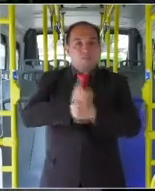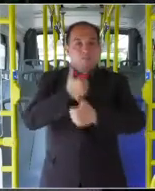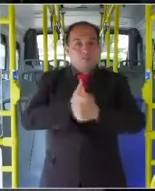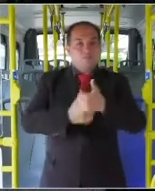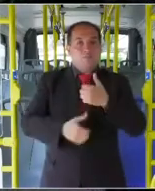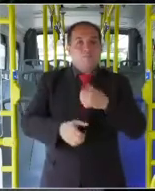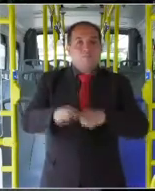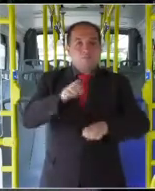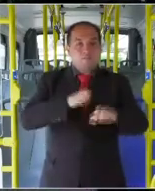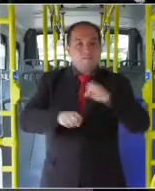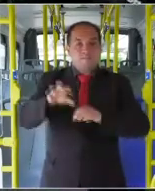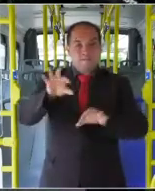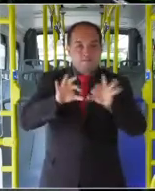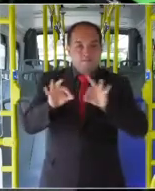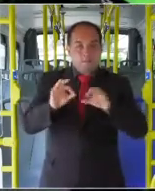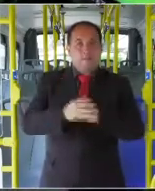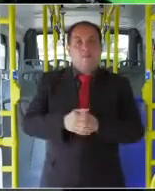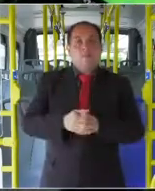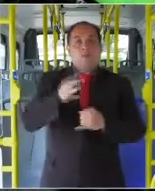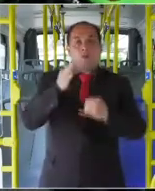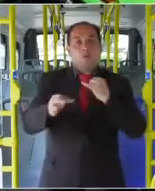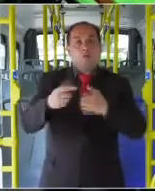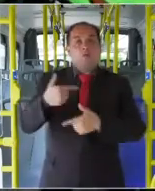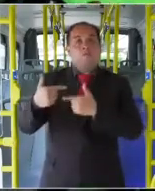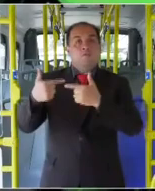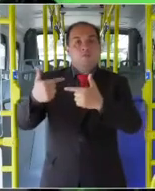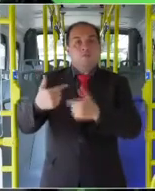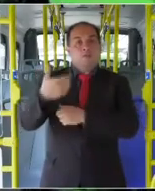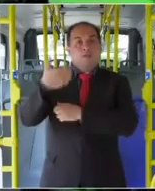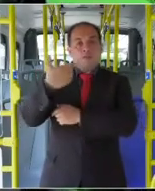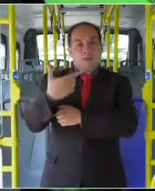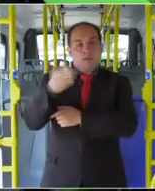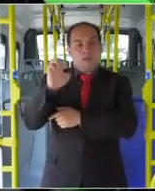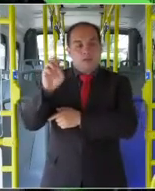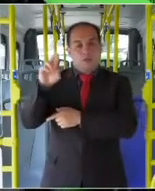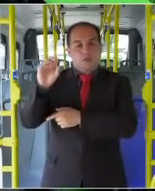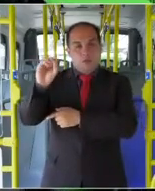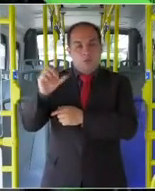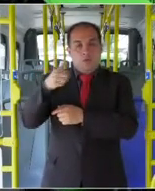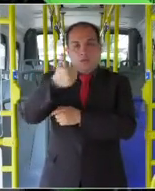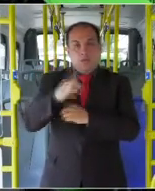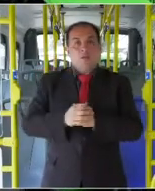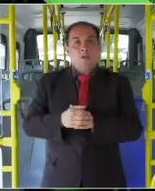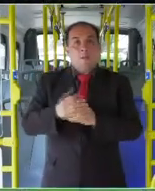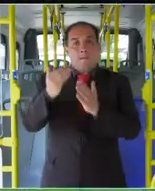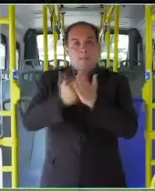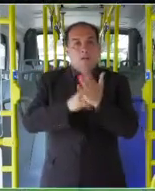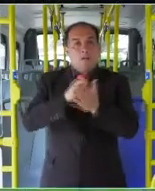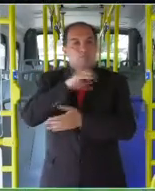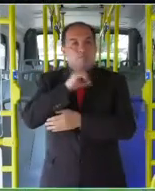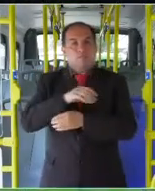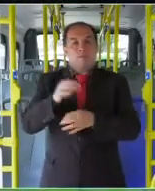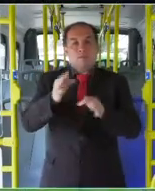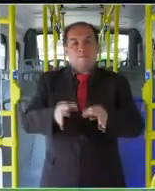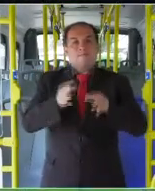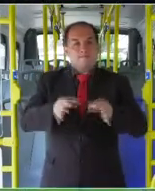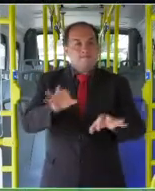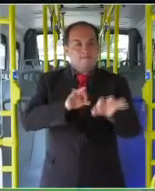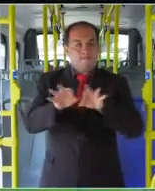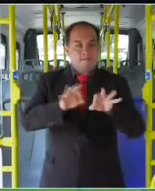estos autobuses, que son de última generación, son Euro 6, de bajas emisiones contaminantes y de alta eficiencia. Así